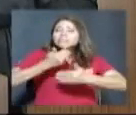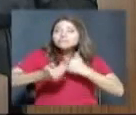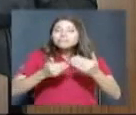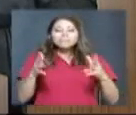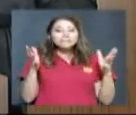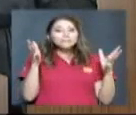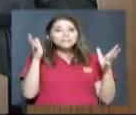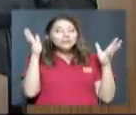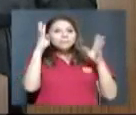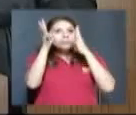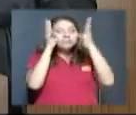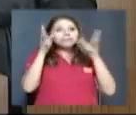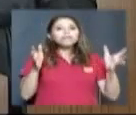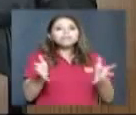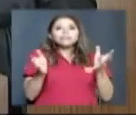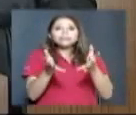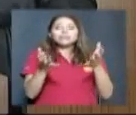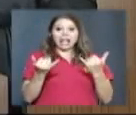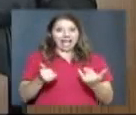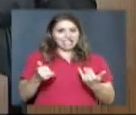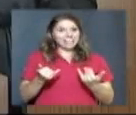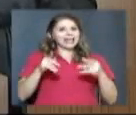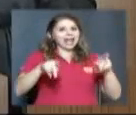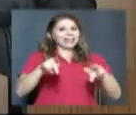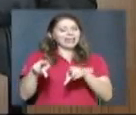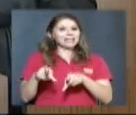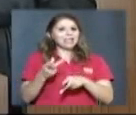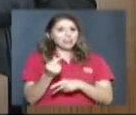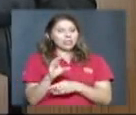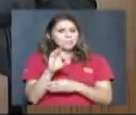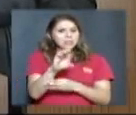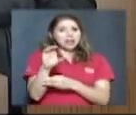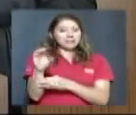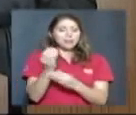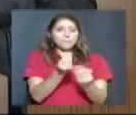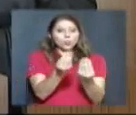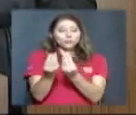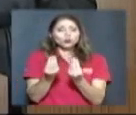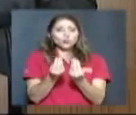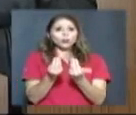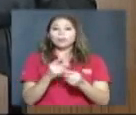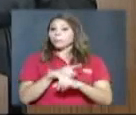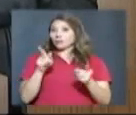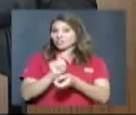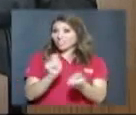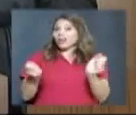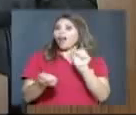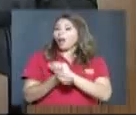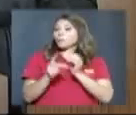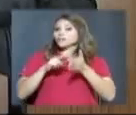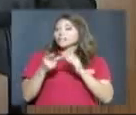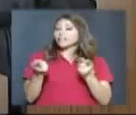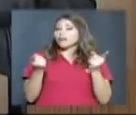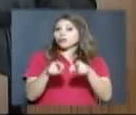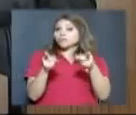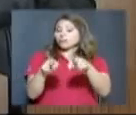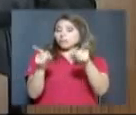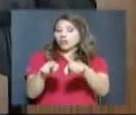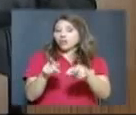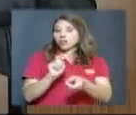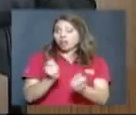en que la gente invierte en producción. Específicamente, ese cambio implica una serie de circunstancias. Lógico, si lo hacemos. A ver, pero somos